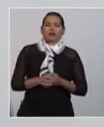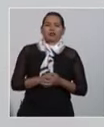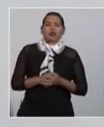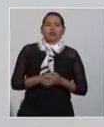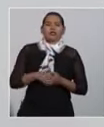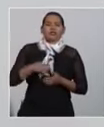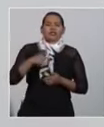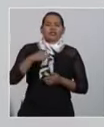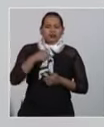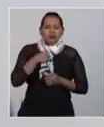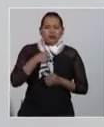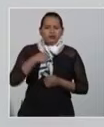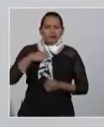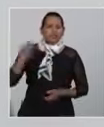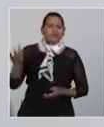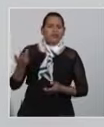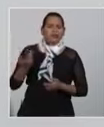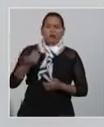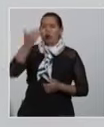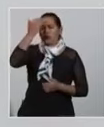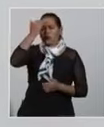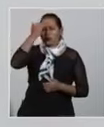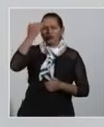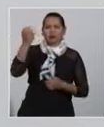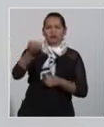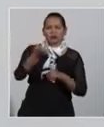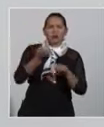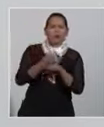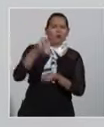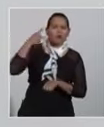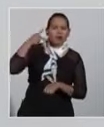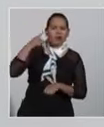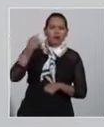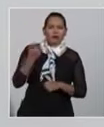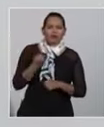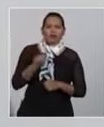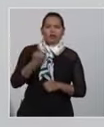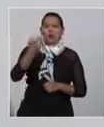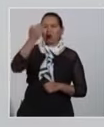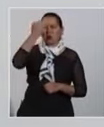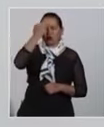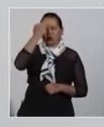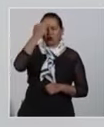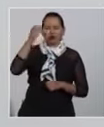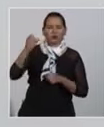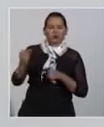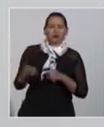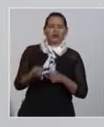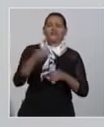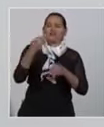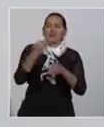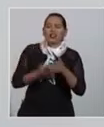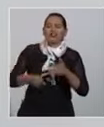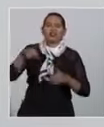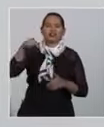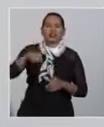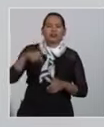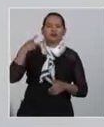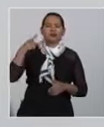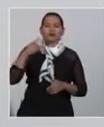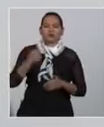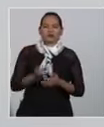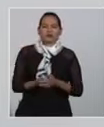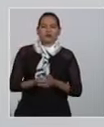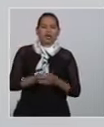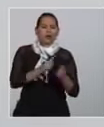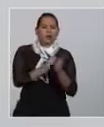tú caminas. Sé cuáles son las áreas de oportunidad, sé qué es lo que nos duele a los poblanos y qué es lo que nos hace falta. En los